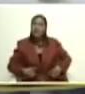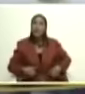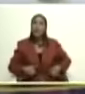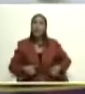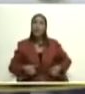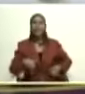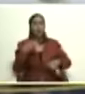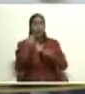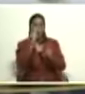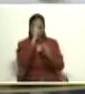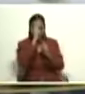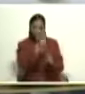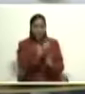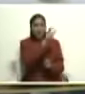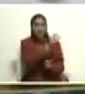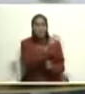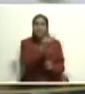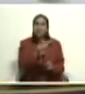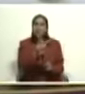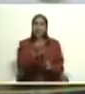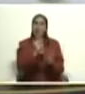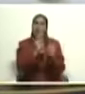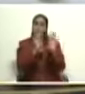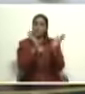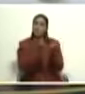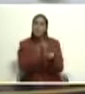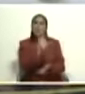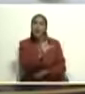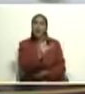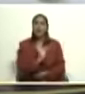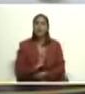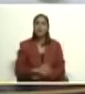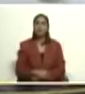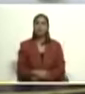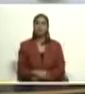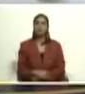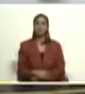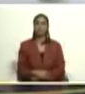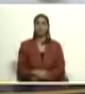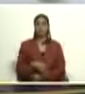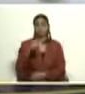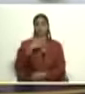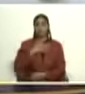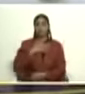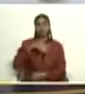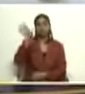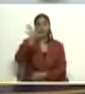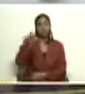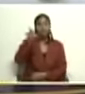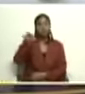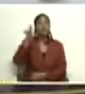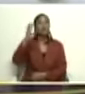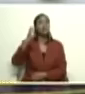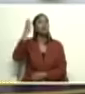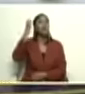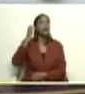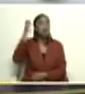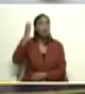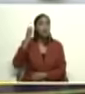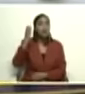la vida de los ciudadanos y de las ciudadanas de un país. Vengo de un continente donde Estados Unidos nos está arrastrando a una